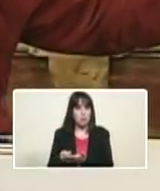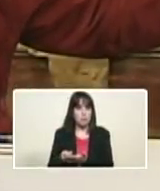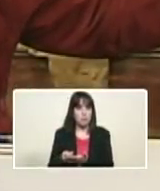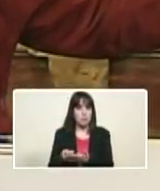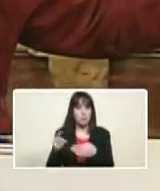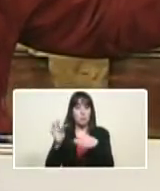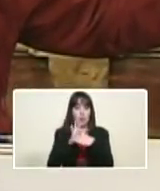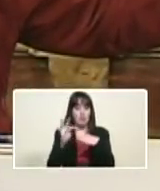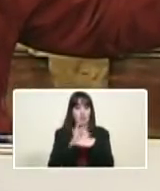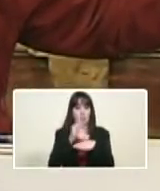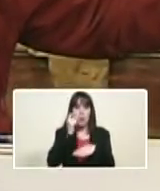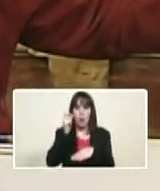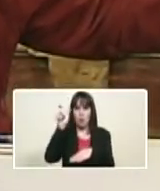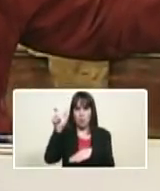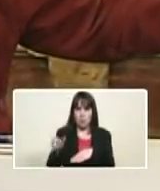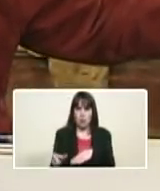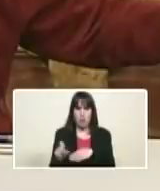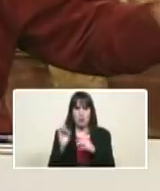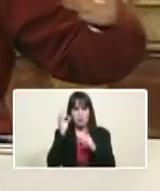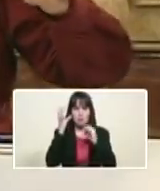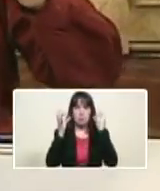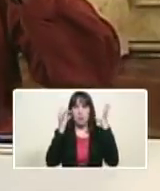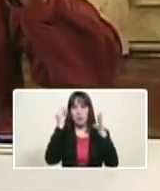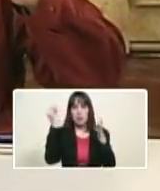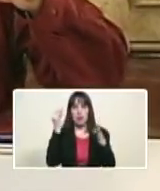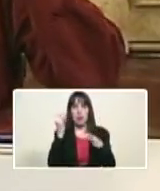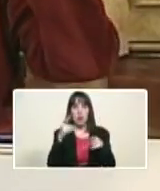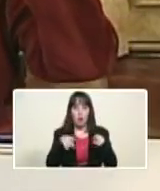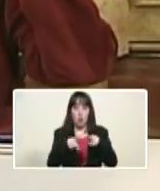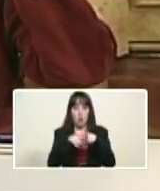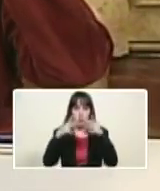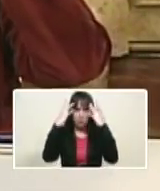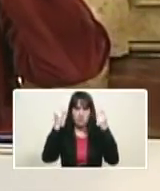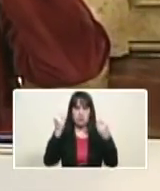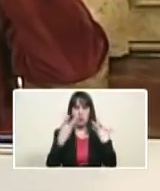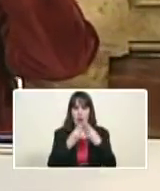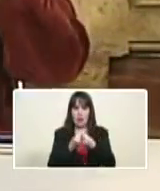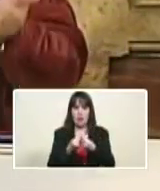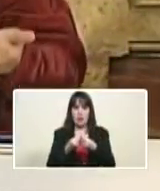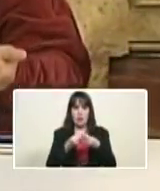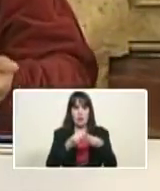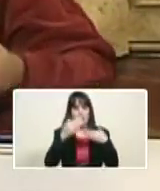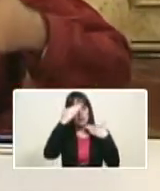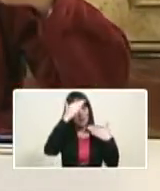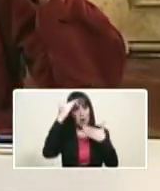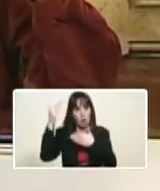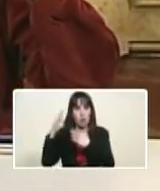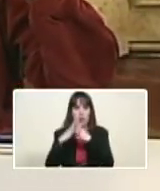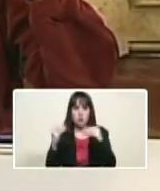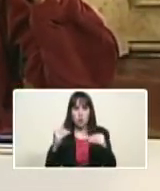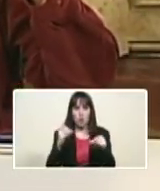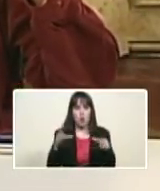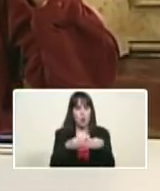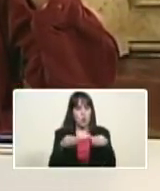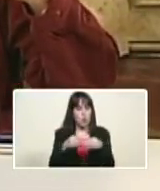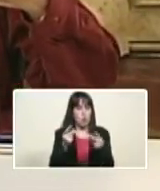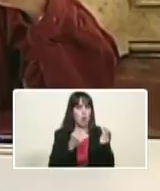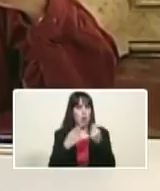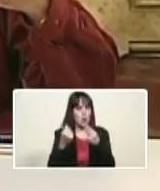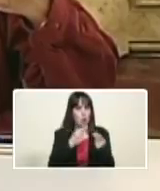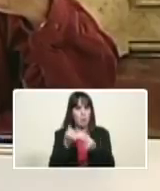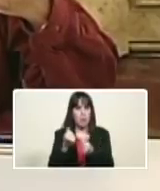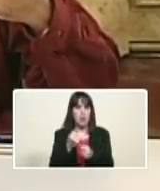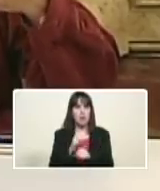la fórmula, compañero Castro Soteldo, y un equipo de expertos que tiene. Desde aquí le envío un saludo al equipo economista,